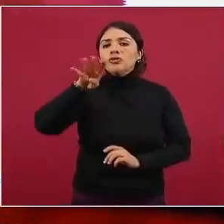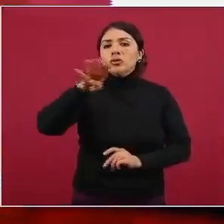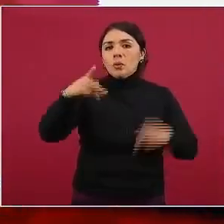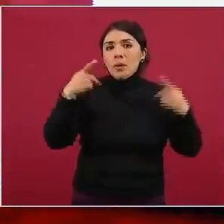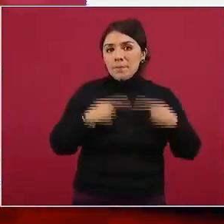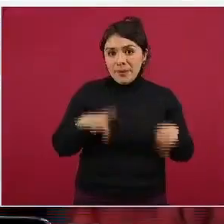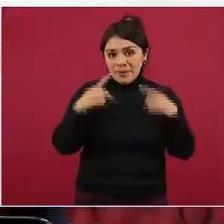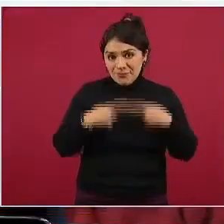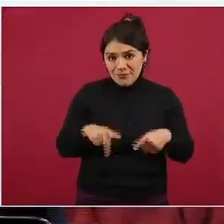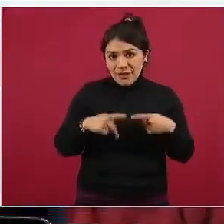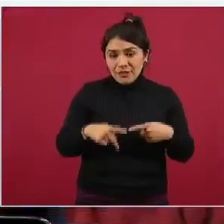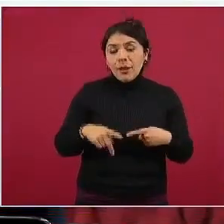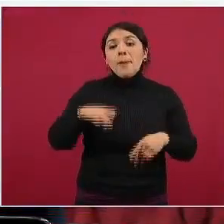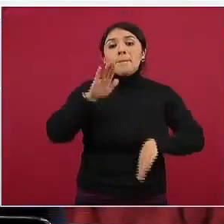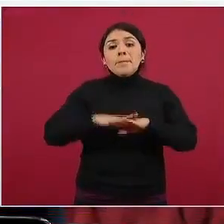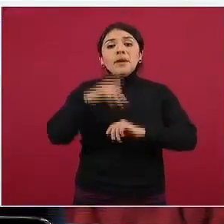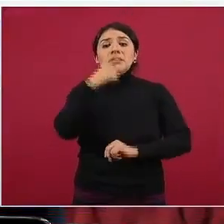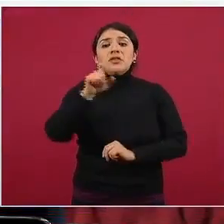38.819 y